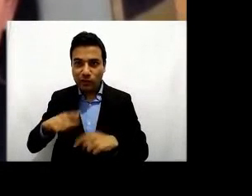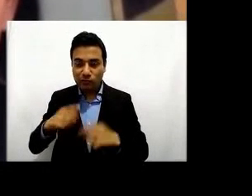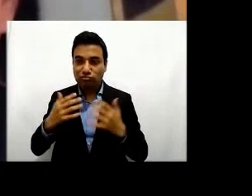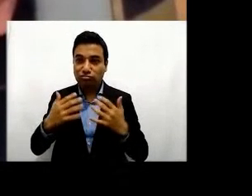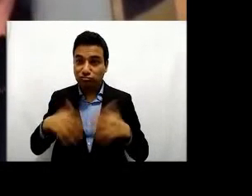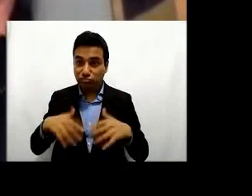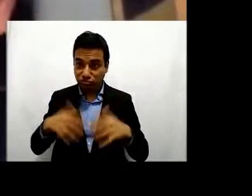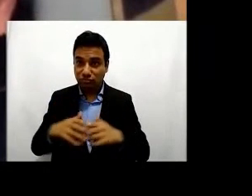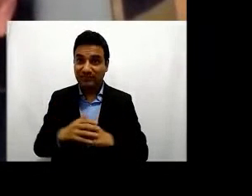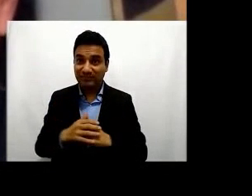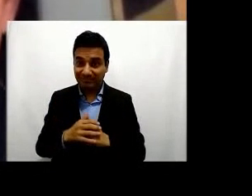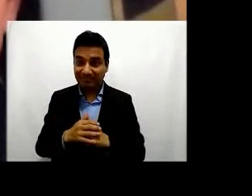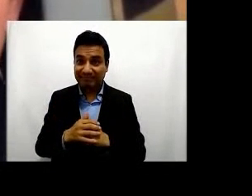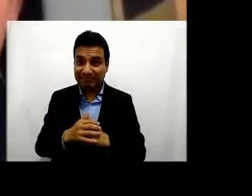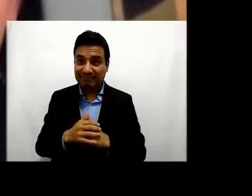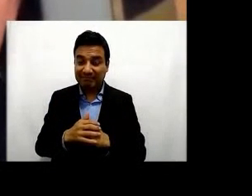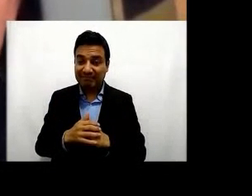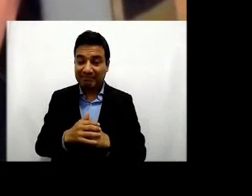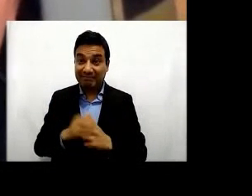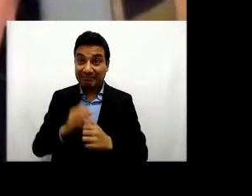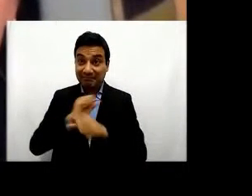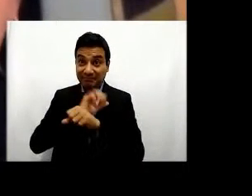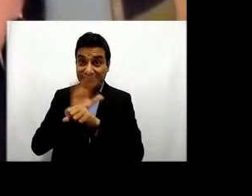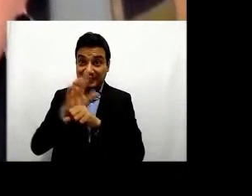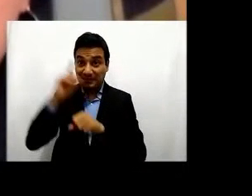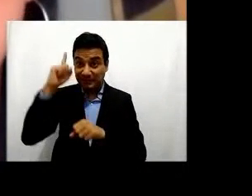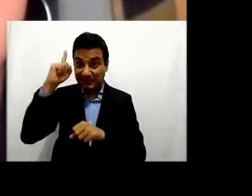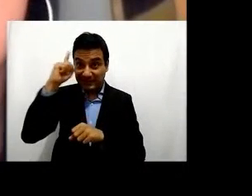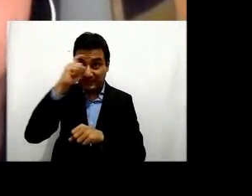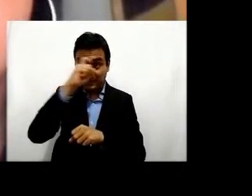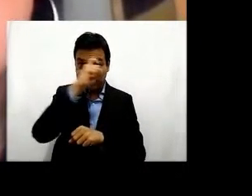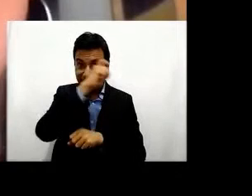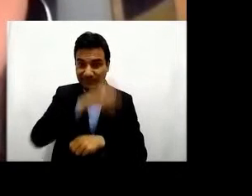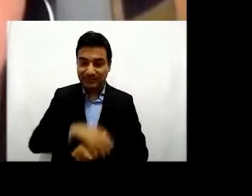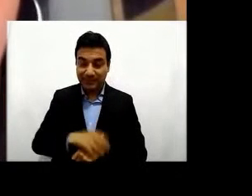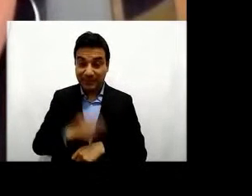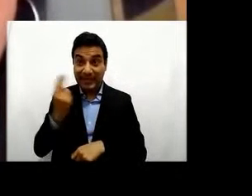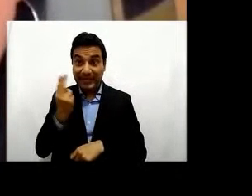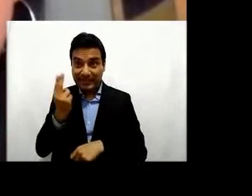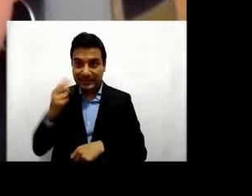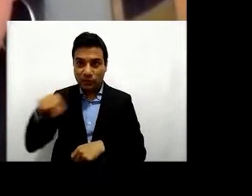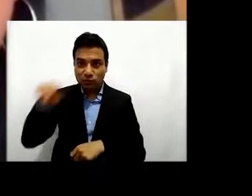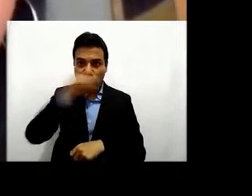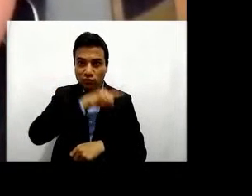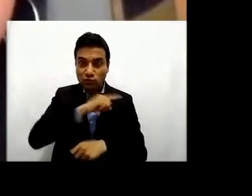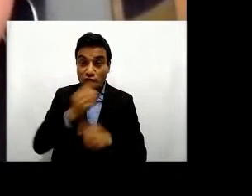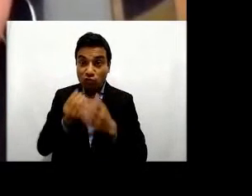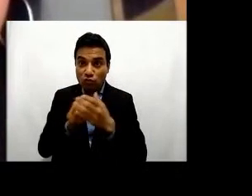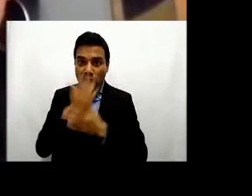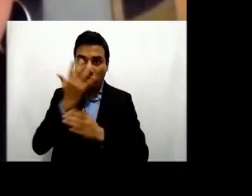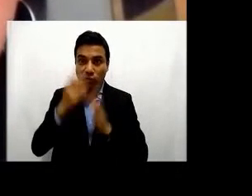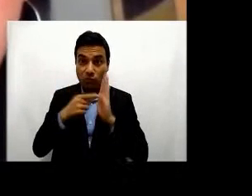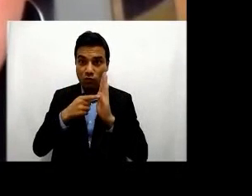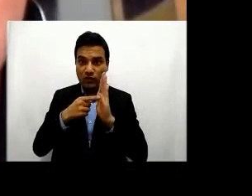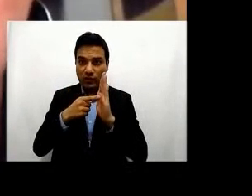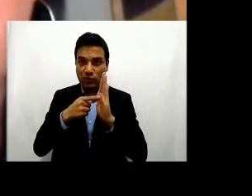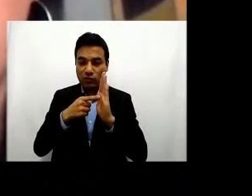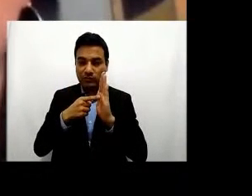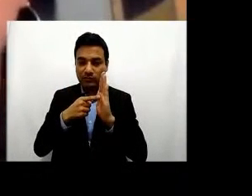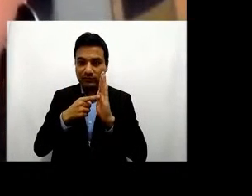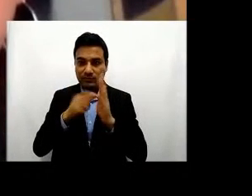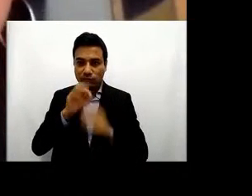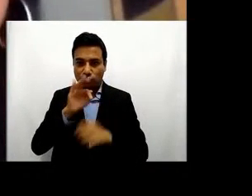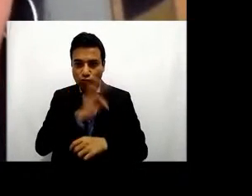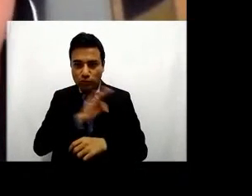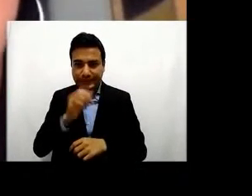se tuvo que tener, digamos, en la pandemia, y de la necesidad de identificar modelos uno, que fueran, digamos, sostenibles, ¿no?